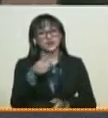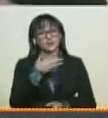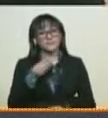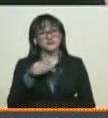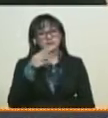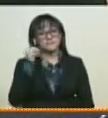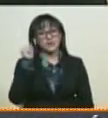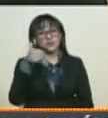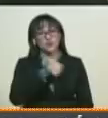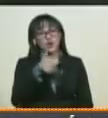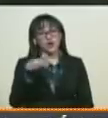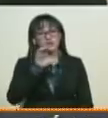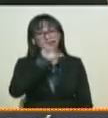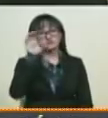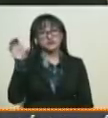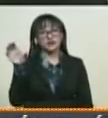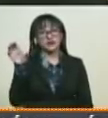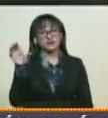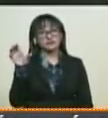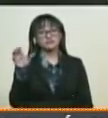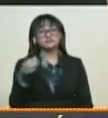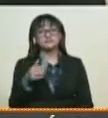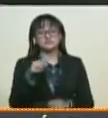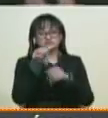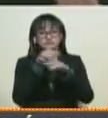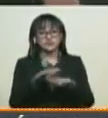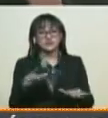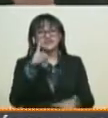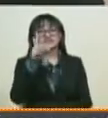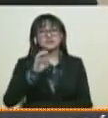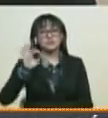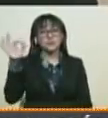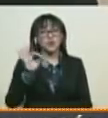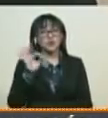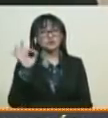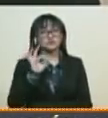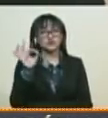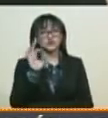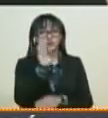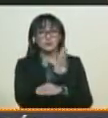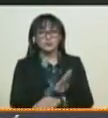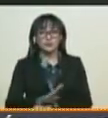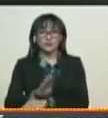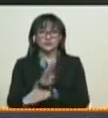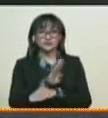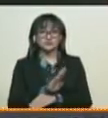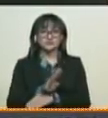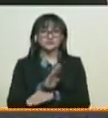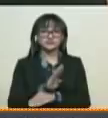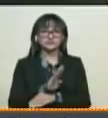cada estado para llegar al 100% de cobertura y de protección